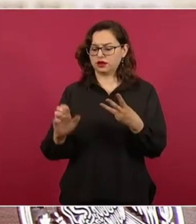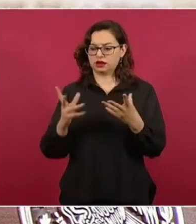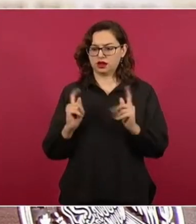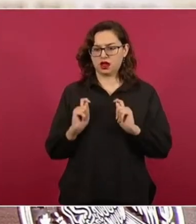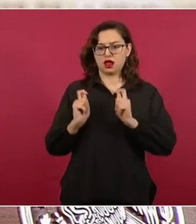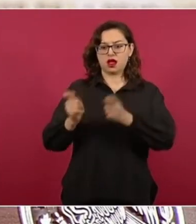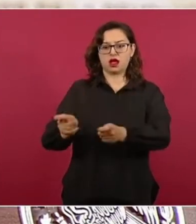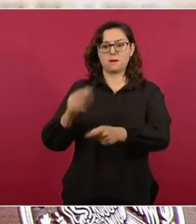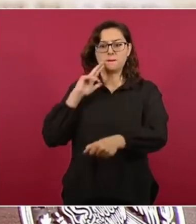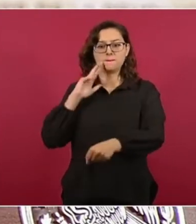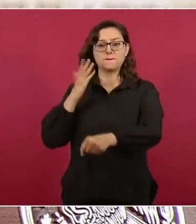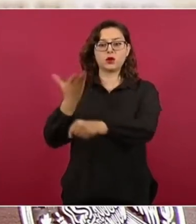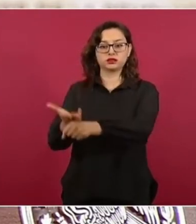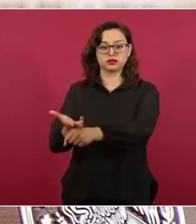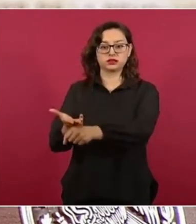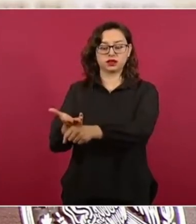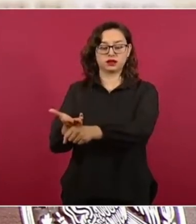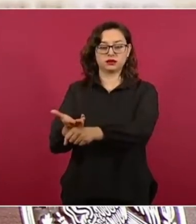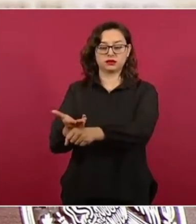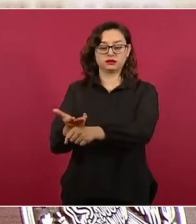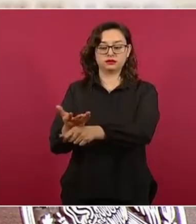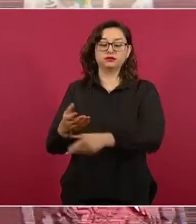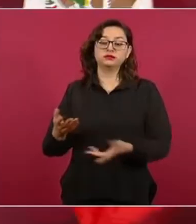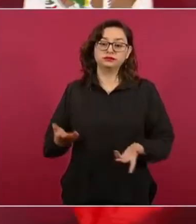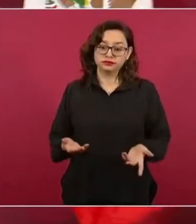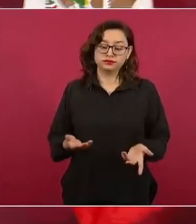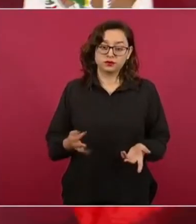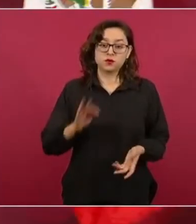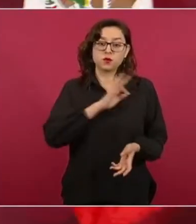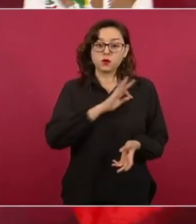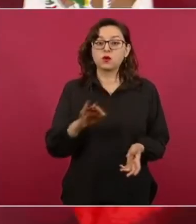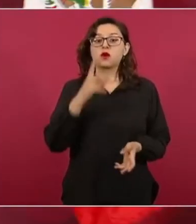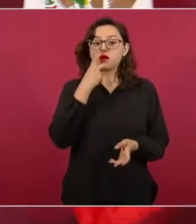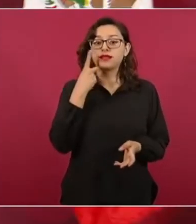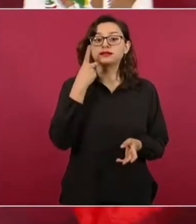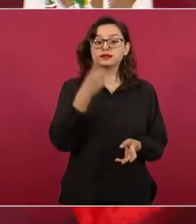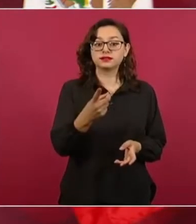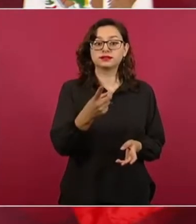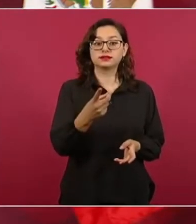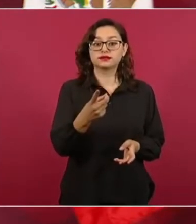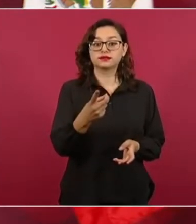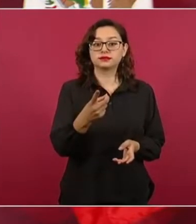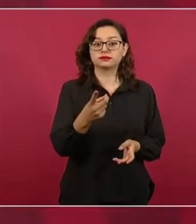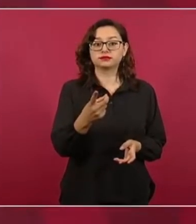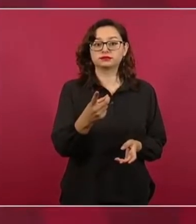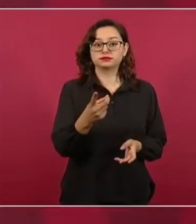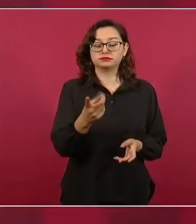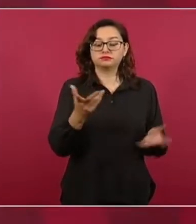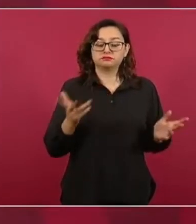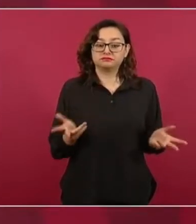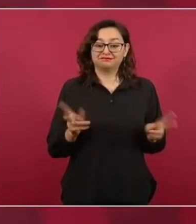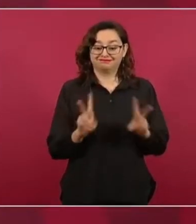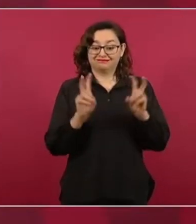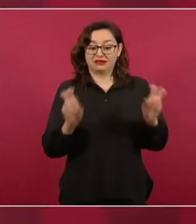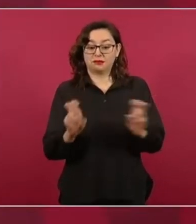Electricidad. Pero les puedo decir que en situación de autoabasto,